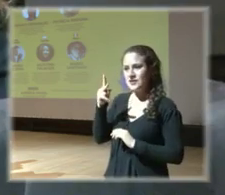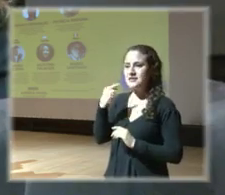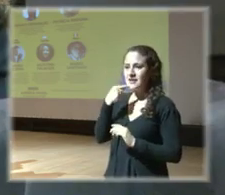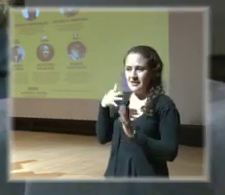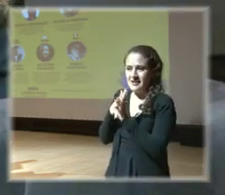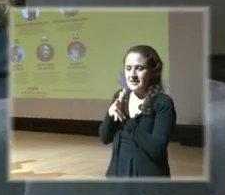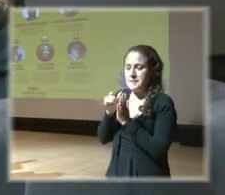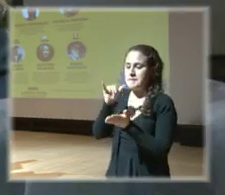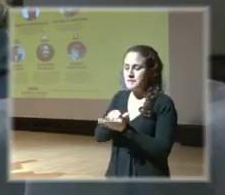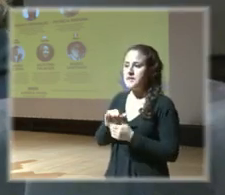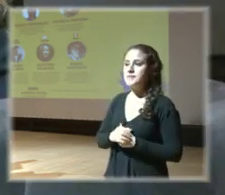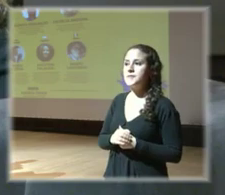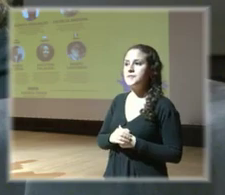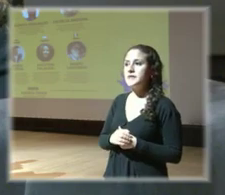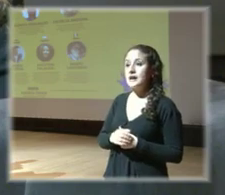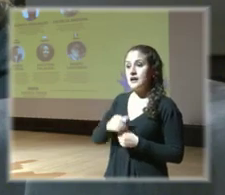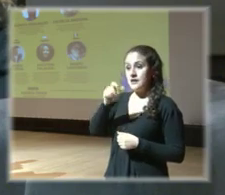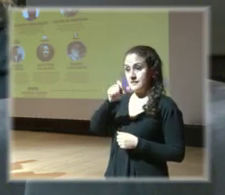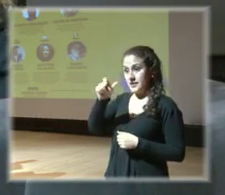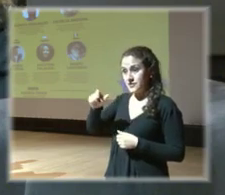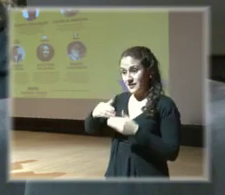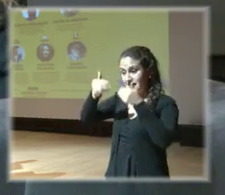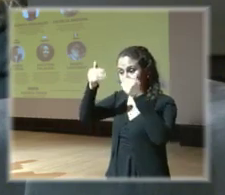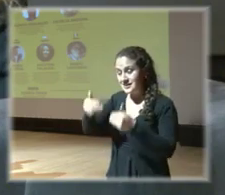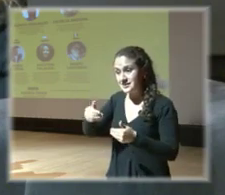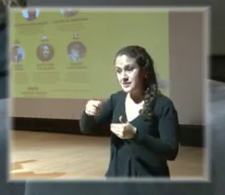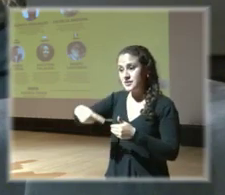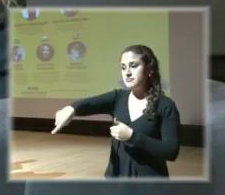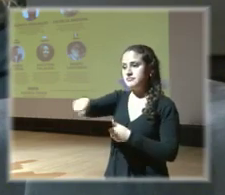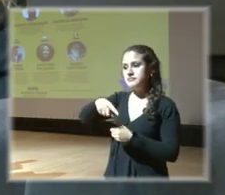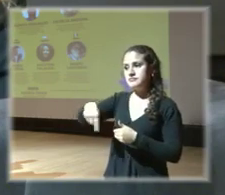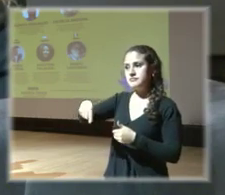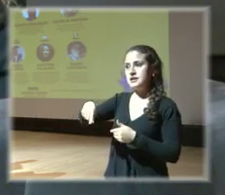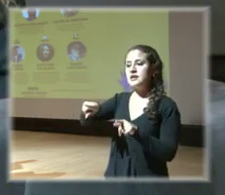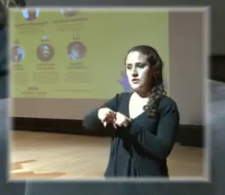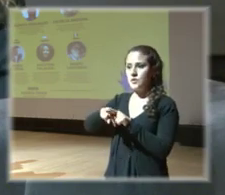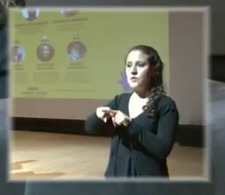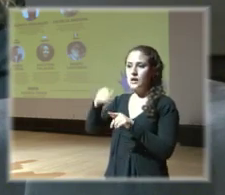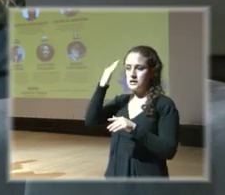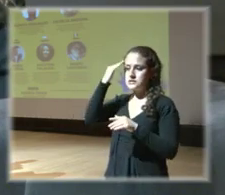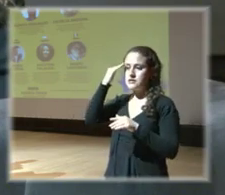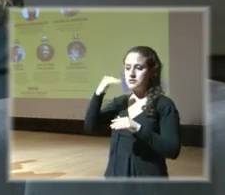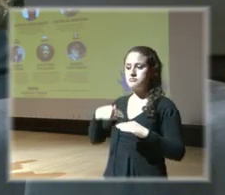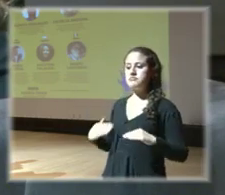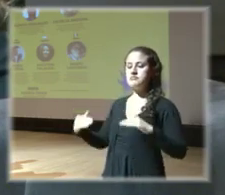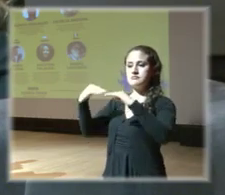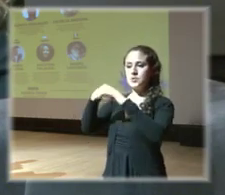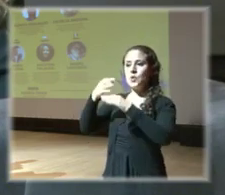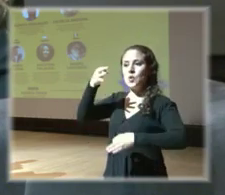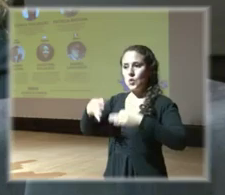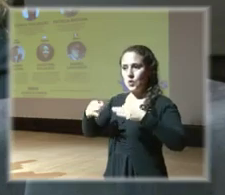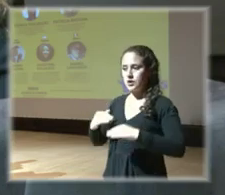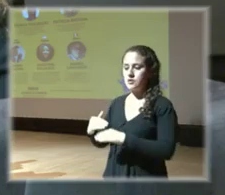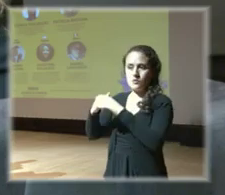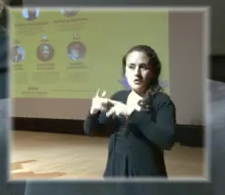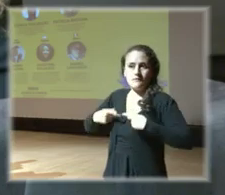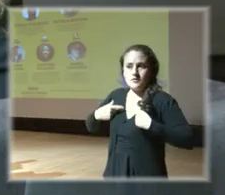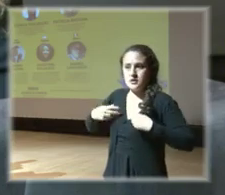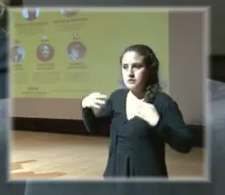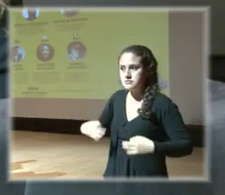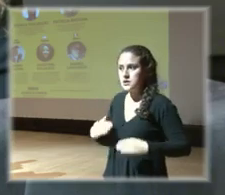esto, viene a decir las personas con discapacidad tienen capacidad jurídica en igualdad de condiciones y en todos los ámbitos de la vida, ¿no?